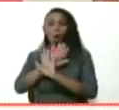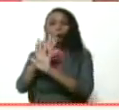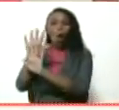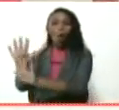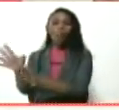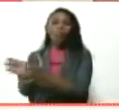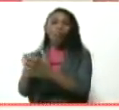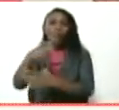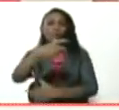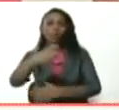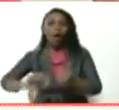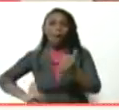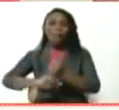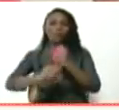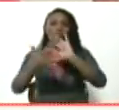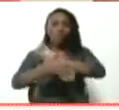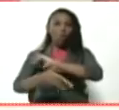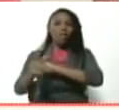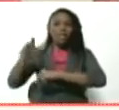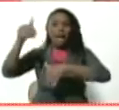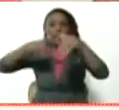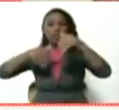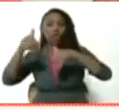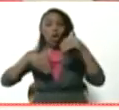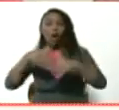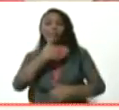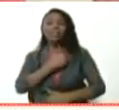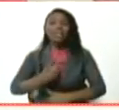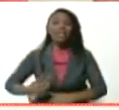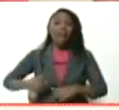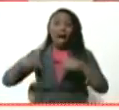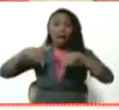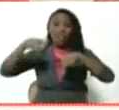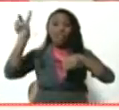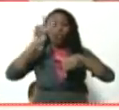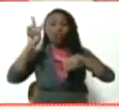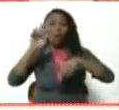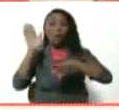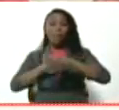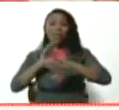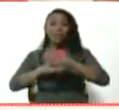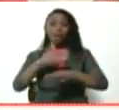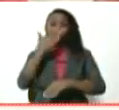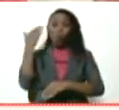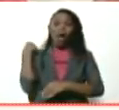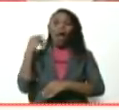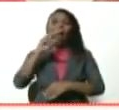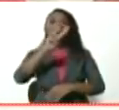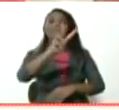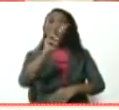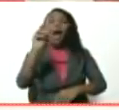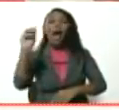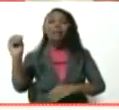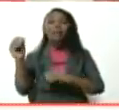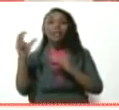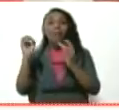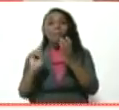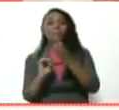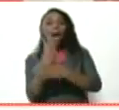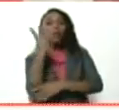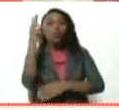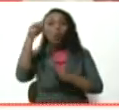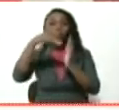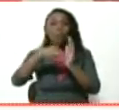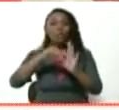gente. Las elecciones presidenciales aquí en Venezuela ocurrieron el 20 de